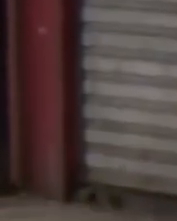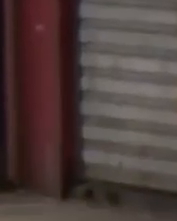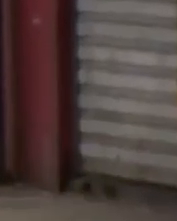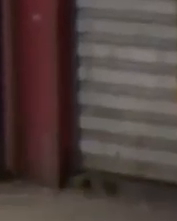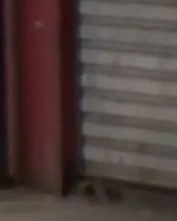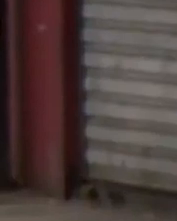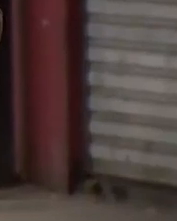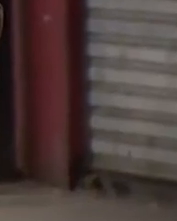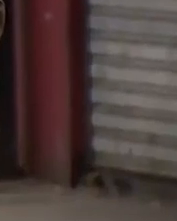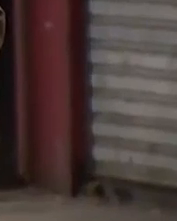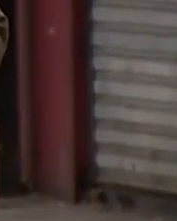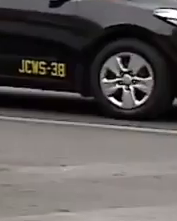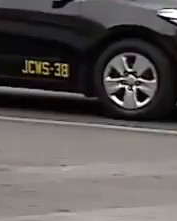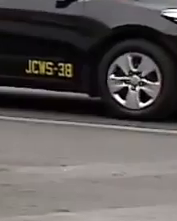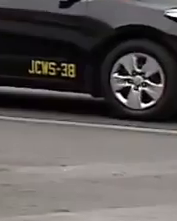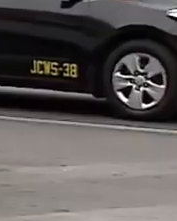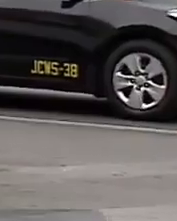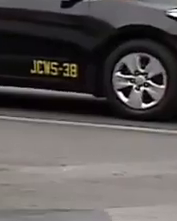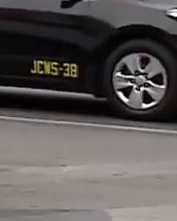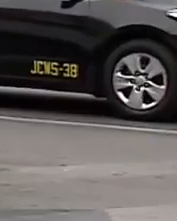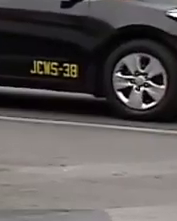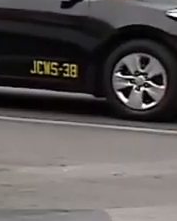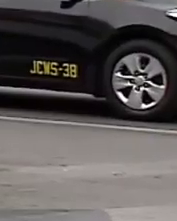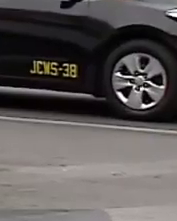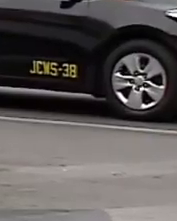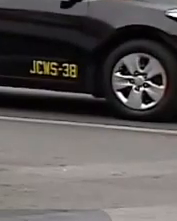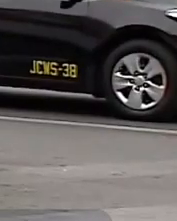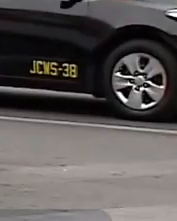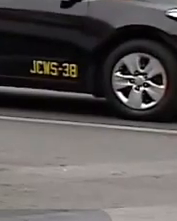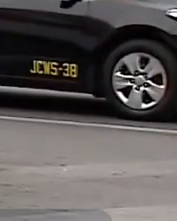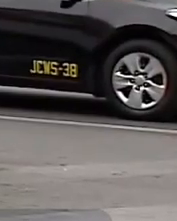de queda se mantiene en los mismos horarios que ha estado